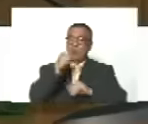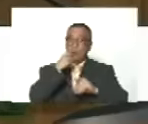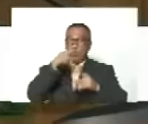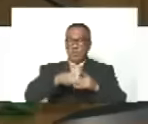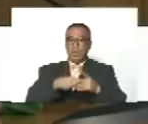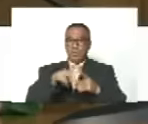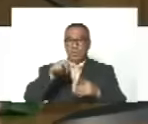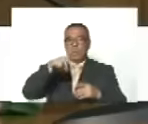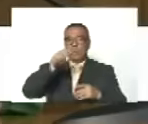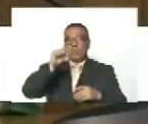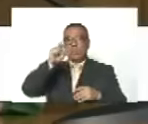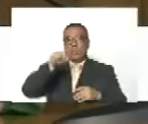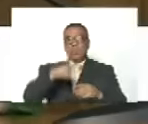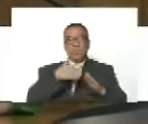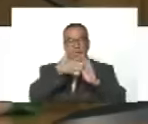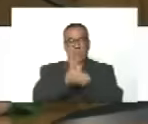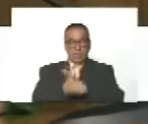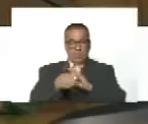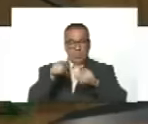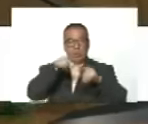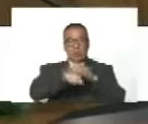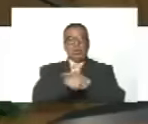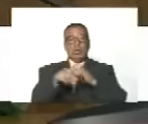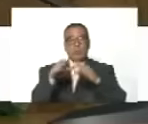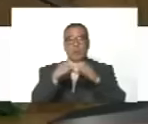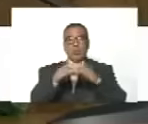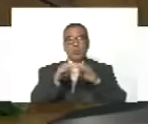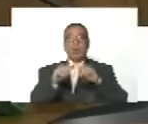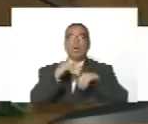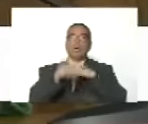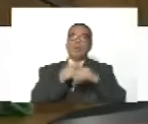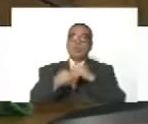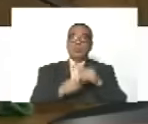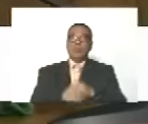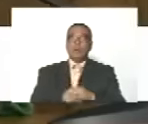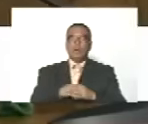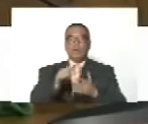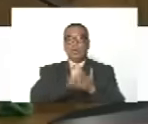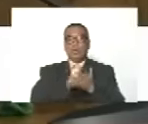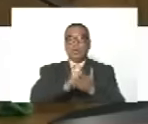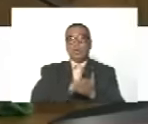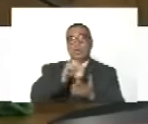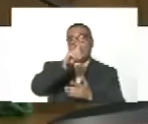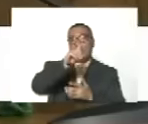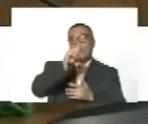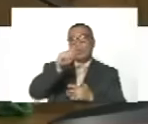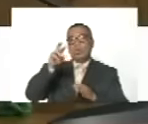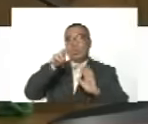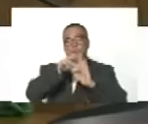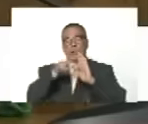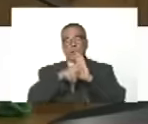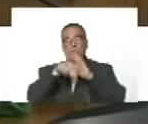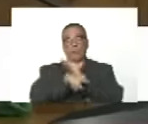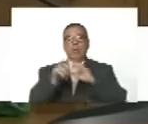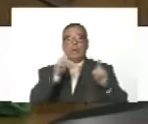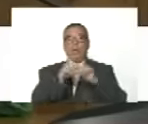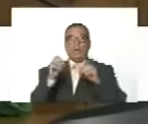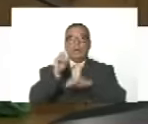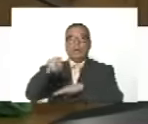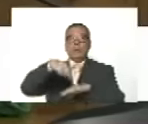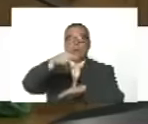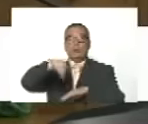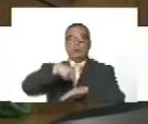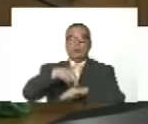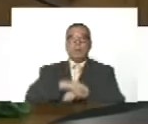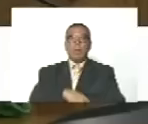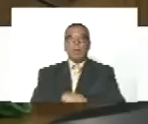Estado de Palestina dentro de la organización, de conformidad con lo previsto en el artículo 111 del Reglamento Interior y de debates